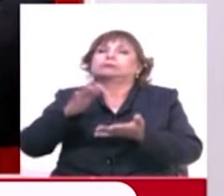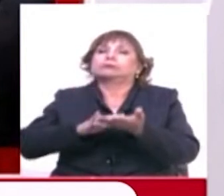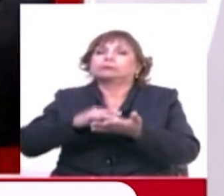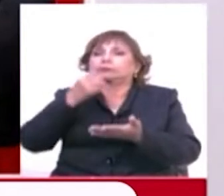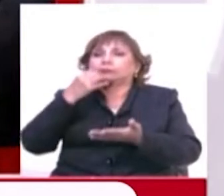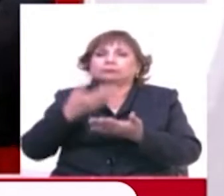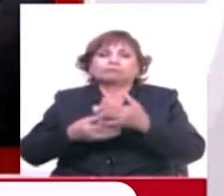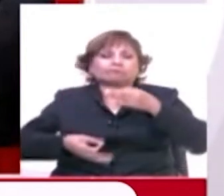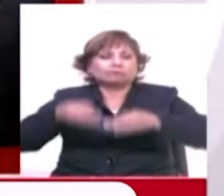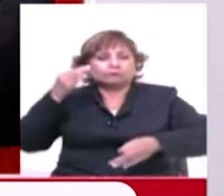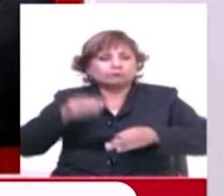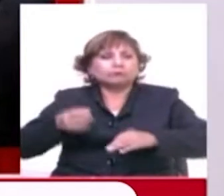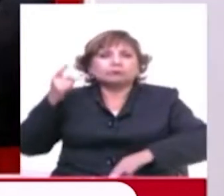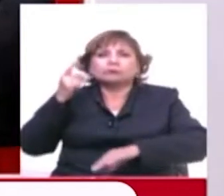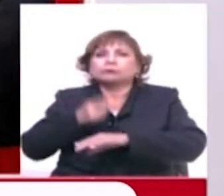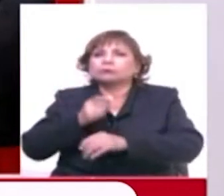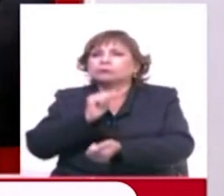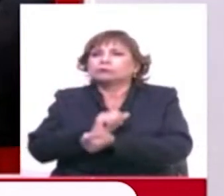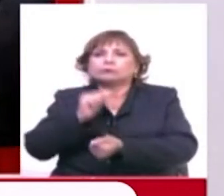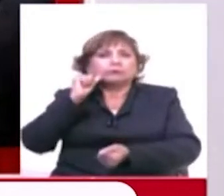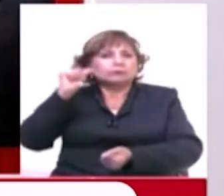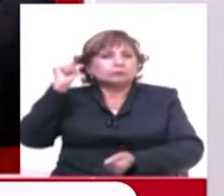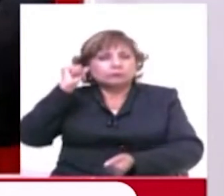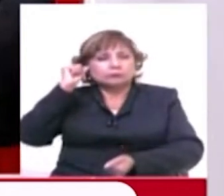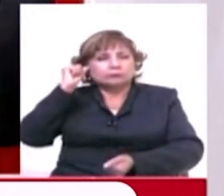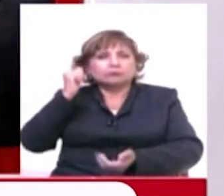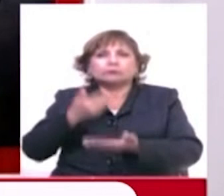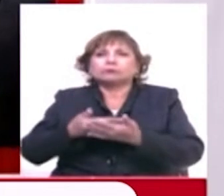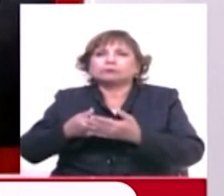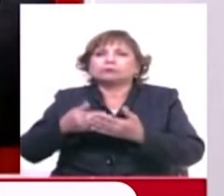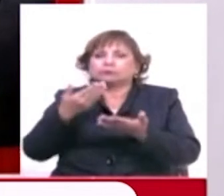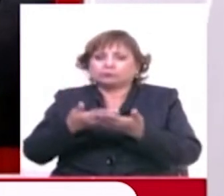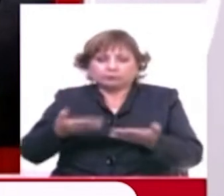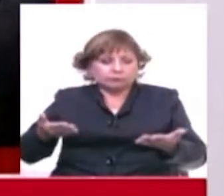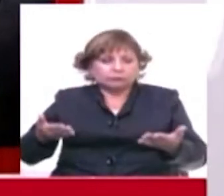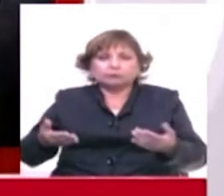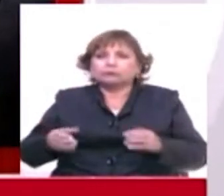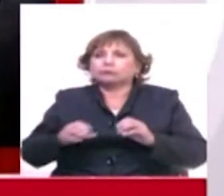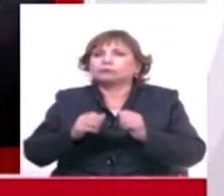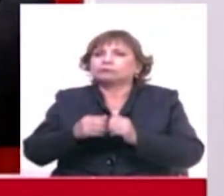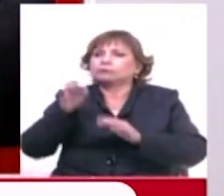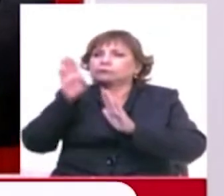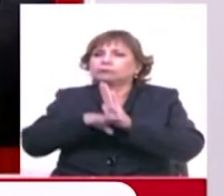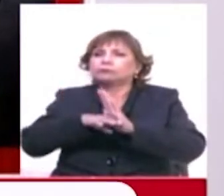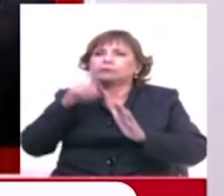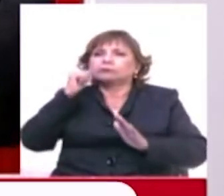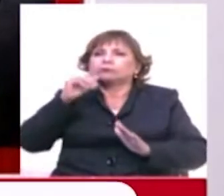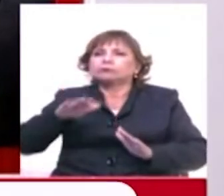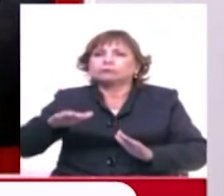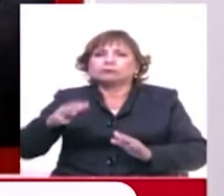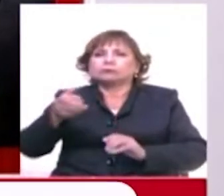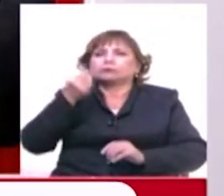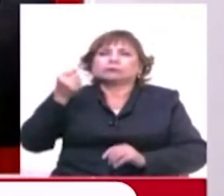procedió a la votación. Lo que sucede ahora es que se está votando la segunda moción de interpelación contra el